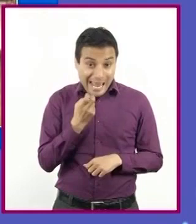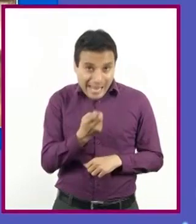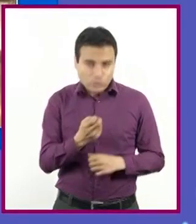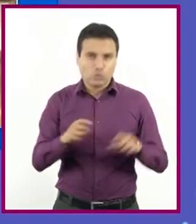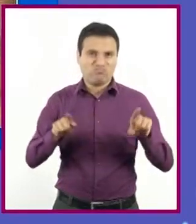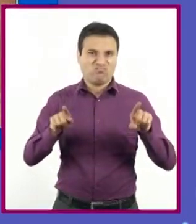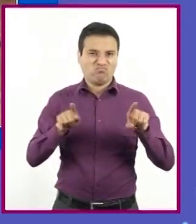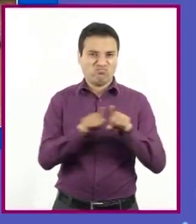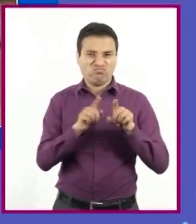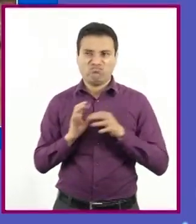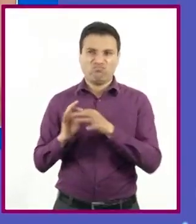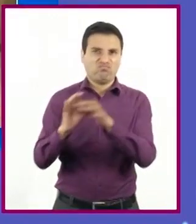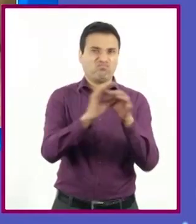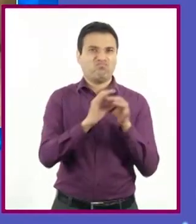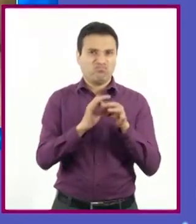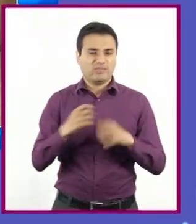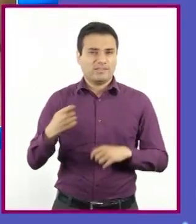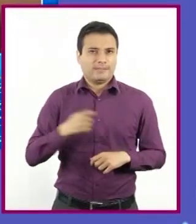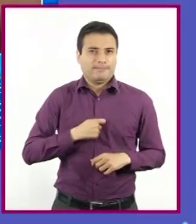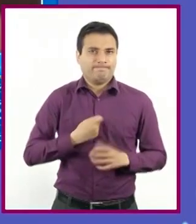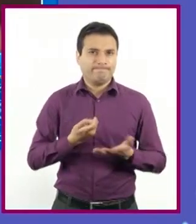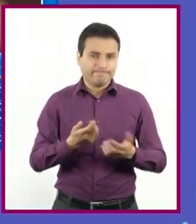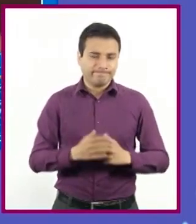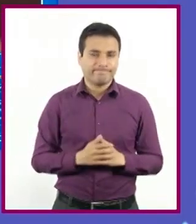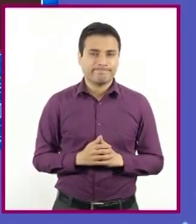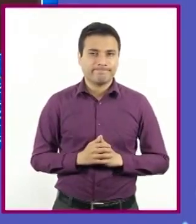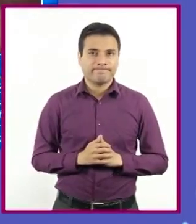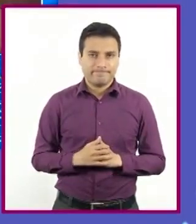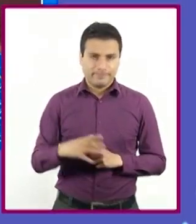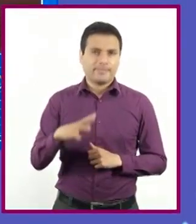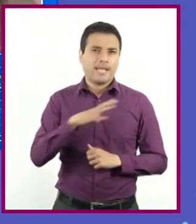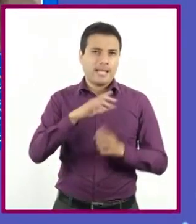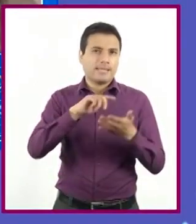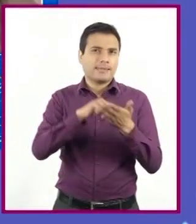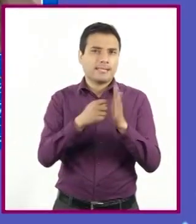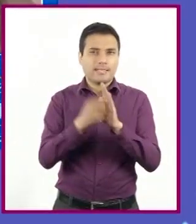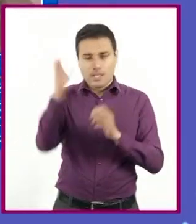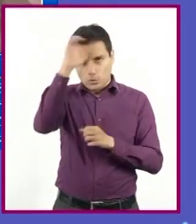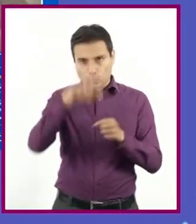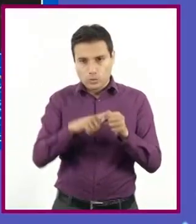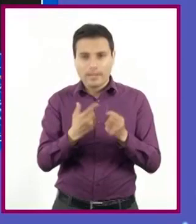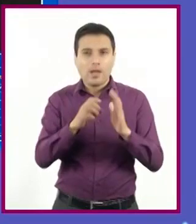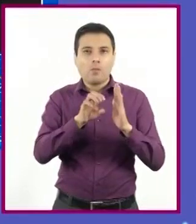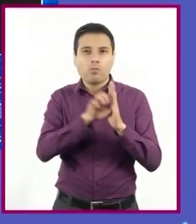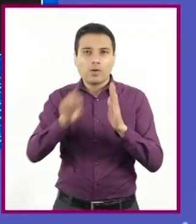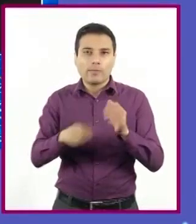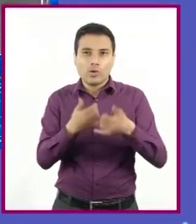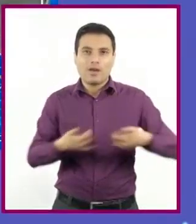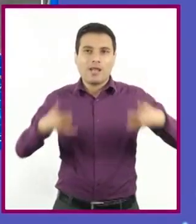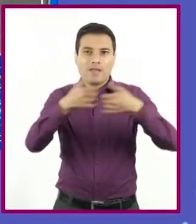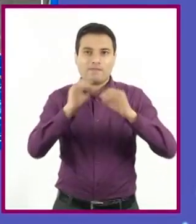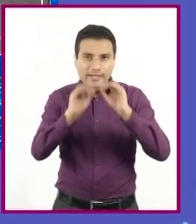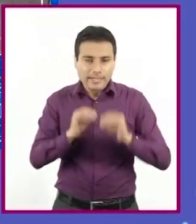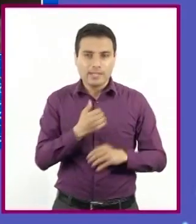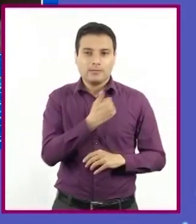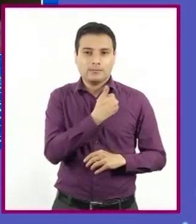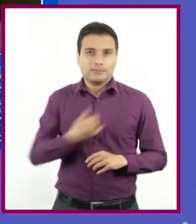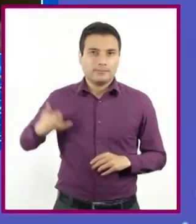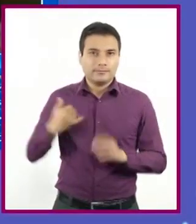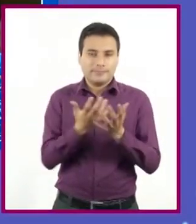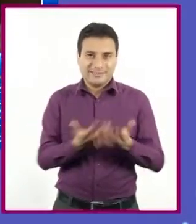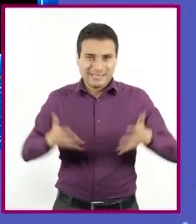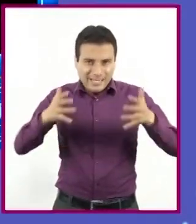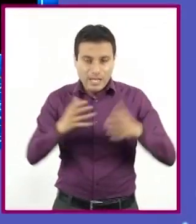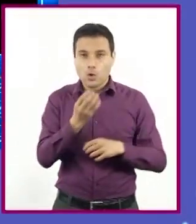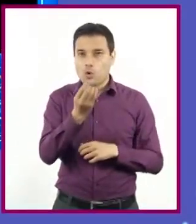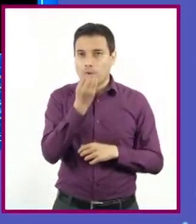de identidad y pertenencia a la sociedad. Hay técnicas culturales como alfarería, joyería, cestería y